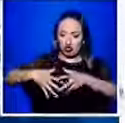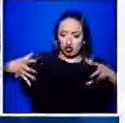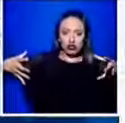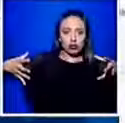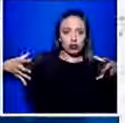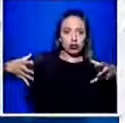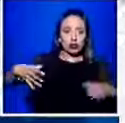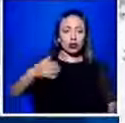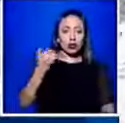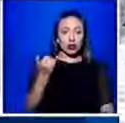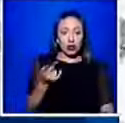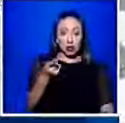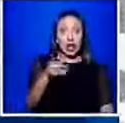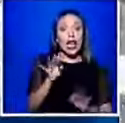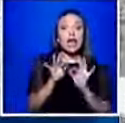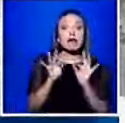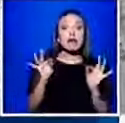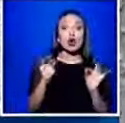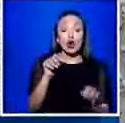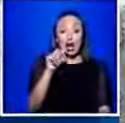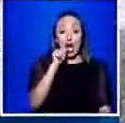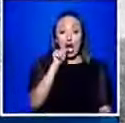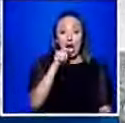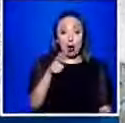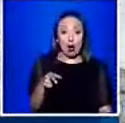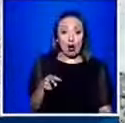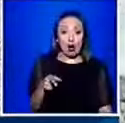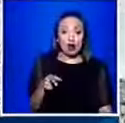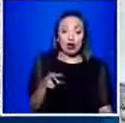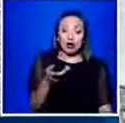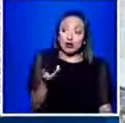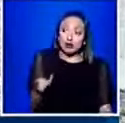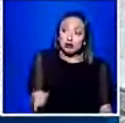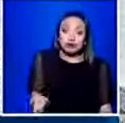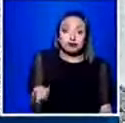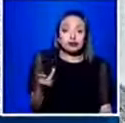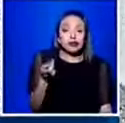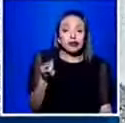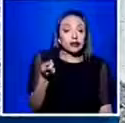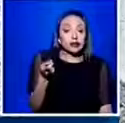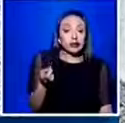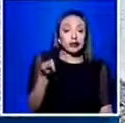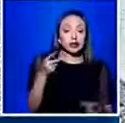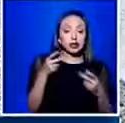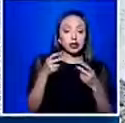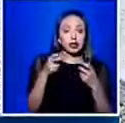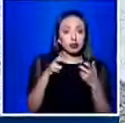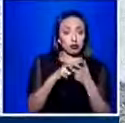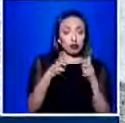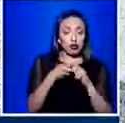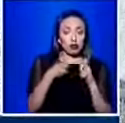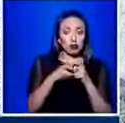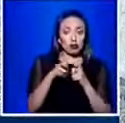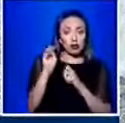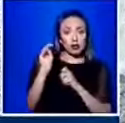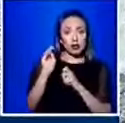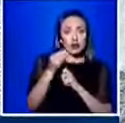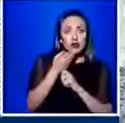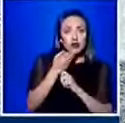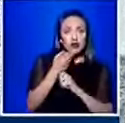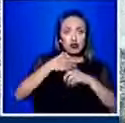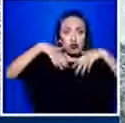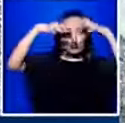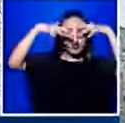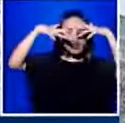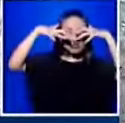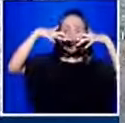agua. Es agua limpia. Y lastimosamente, pese a las constantes reportes que hemos dado a los vecinos